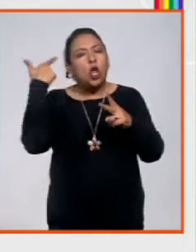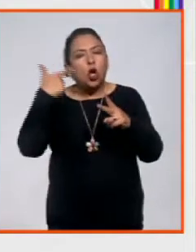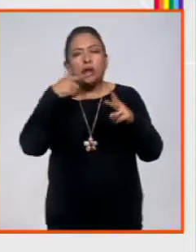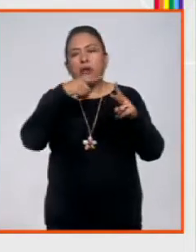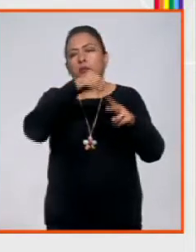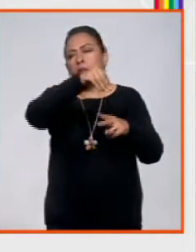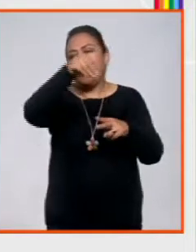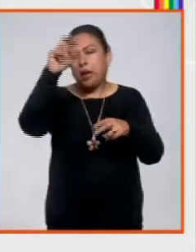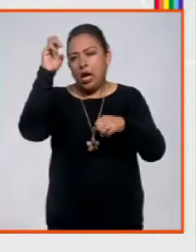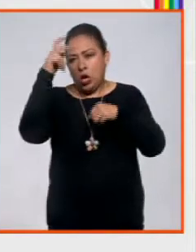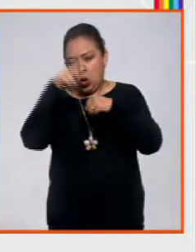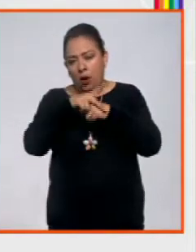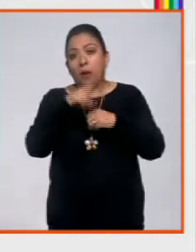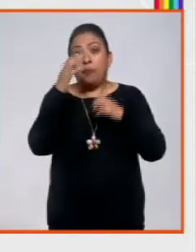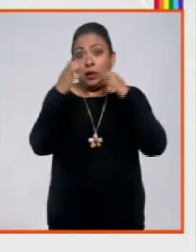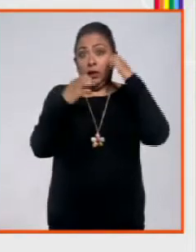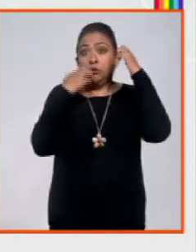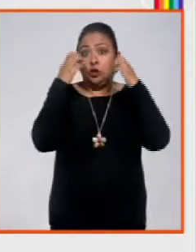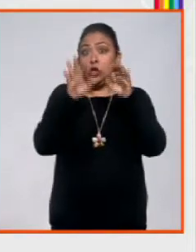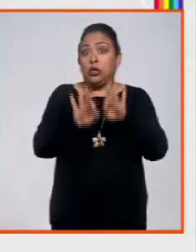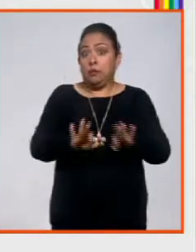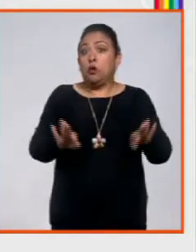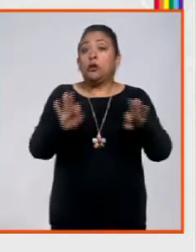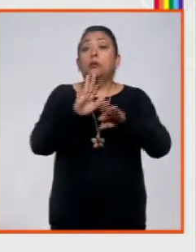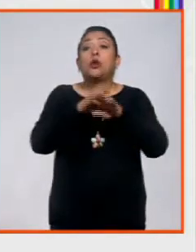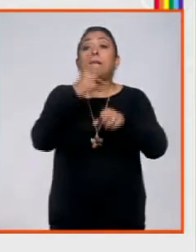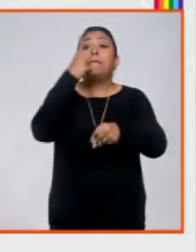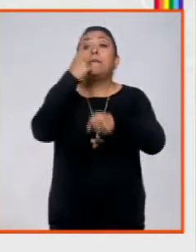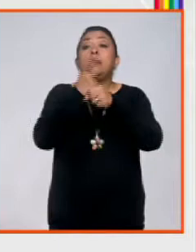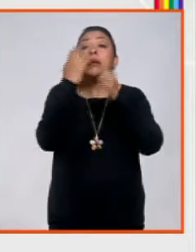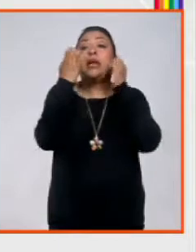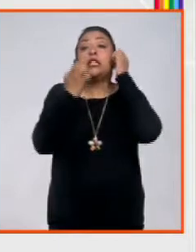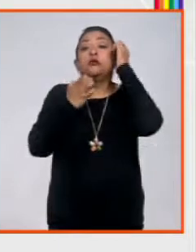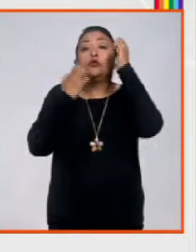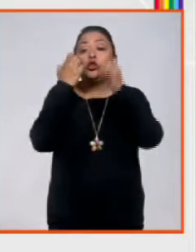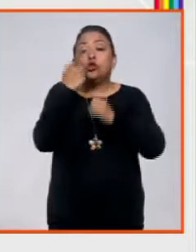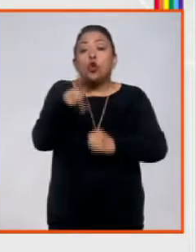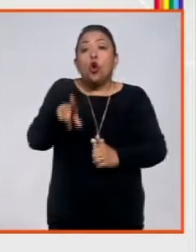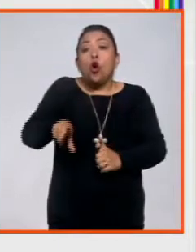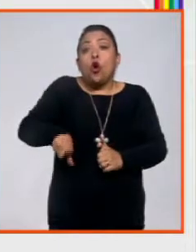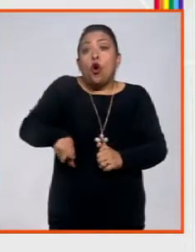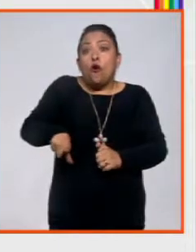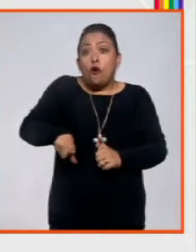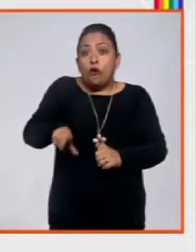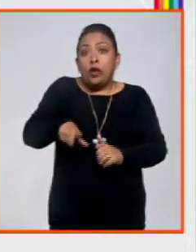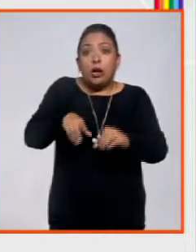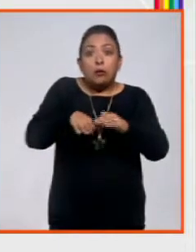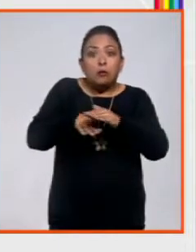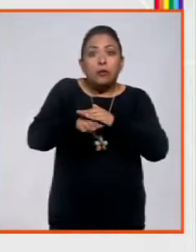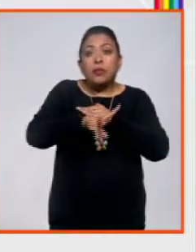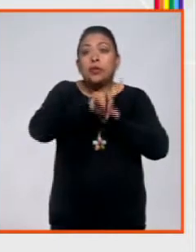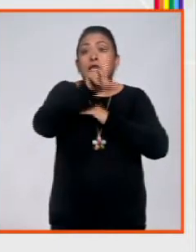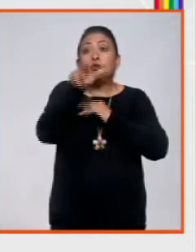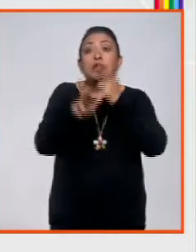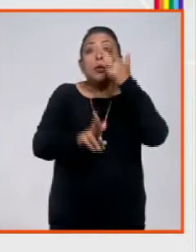es una expresión importante porque es la primera exposición digamos estaba mexicano que emerge de la revolución que sintetiza una idea